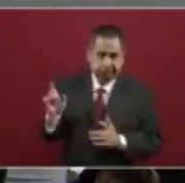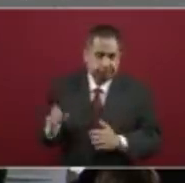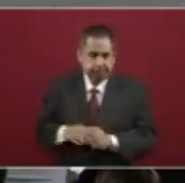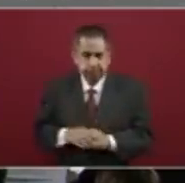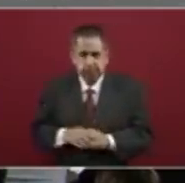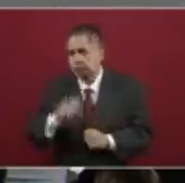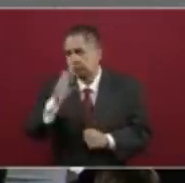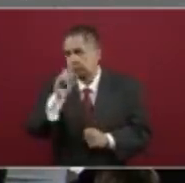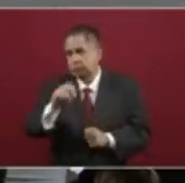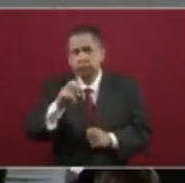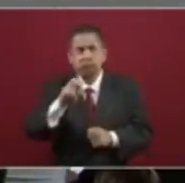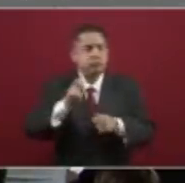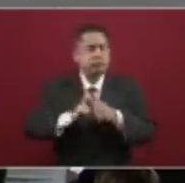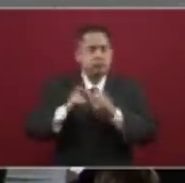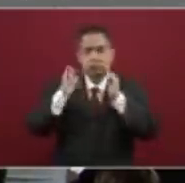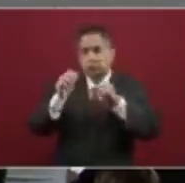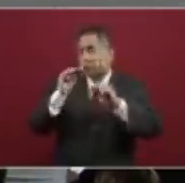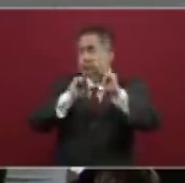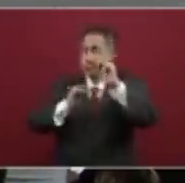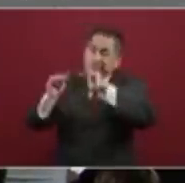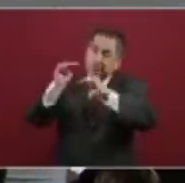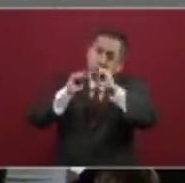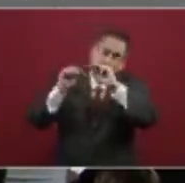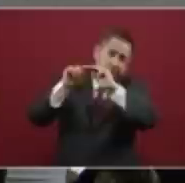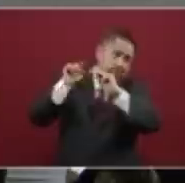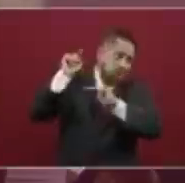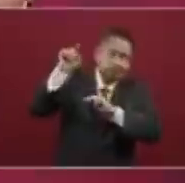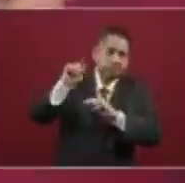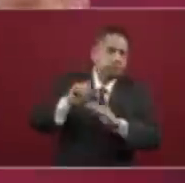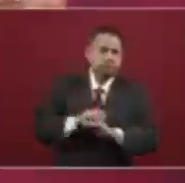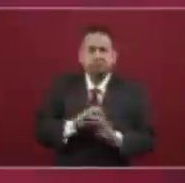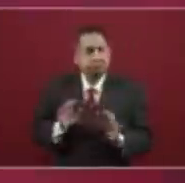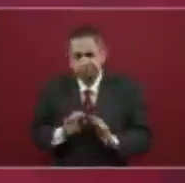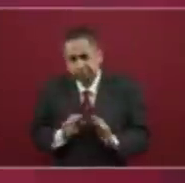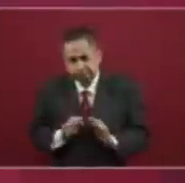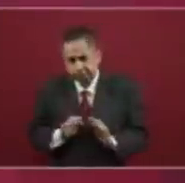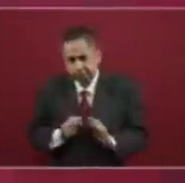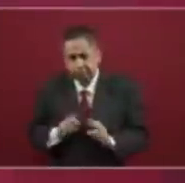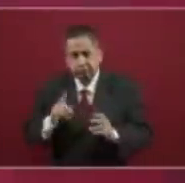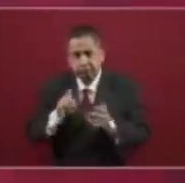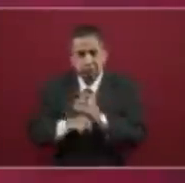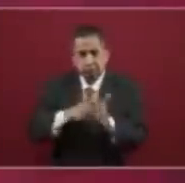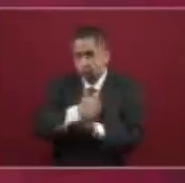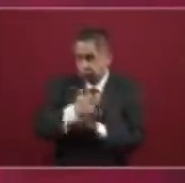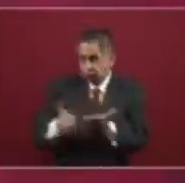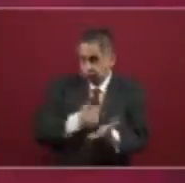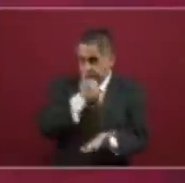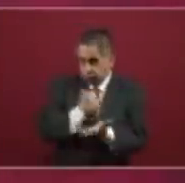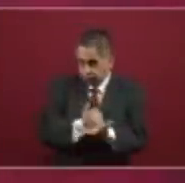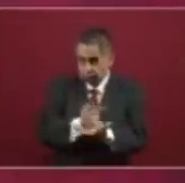en la Sierra de Chiapas, están en las grandes ciudades,